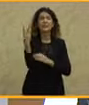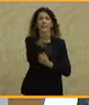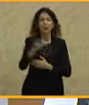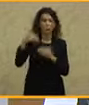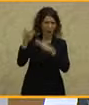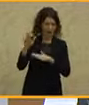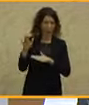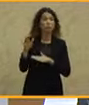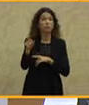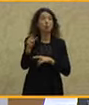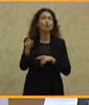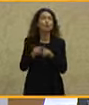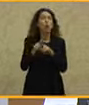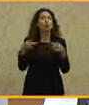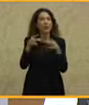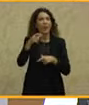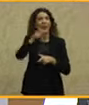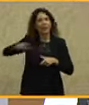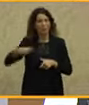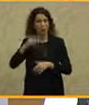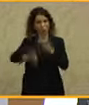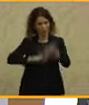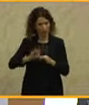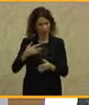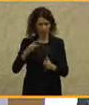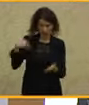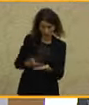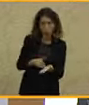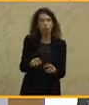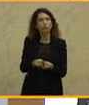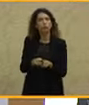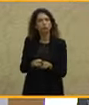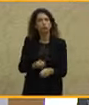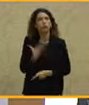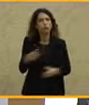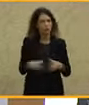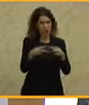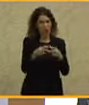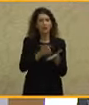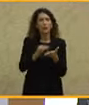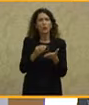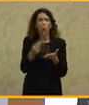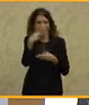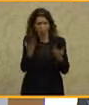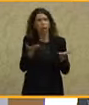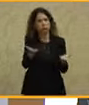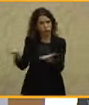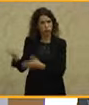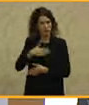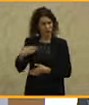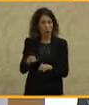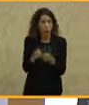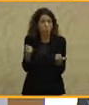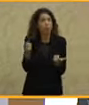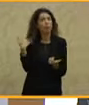30 años. Como sociedad civil organizada, tenemos desde entonces vocación social de servicio público. Con lo poco